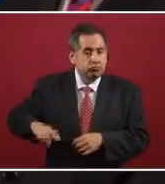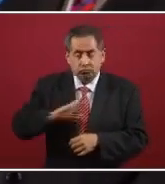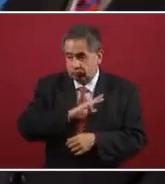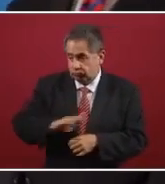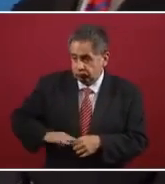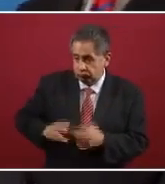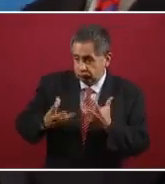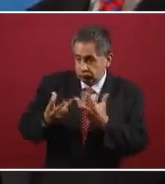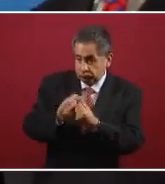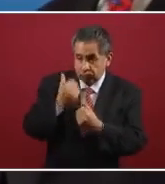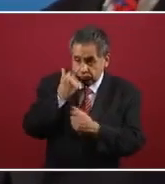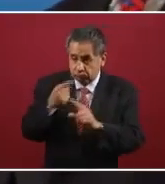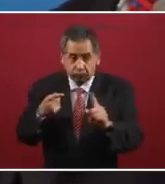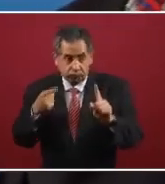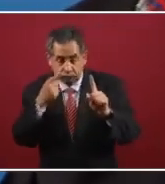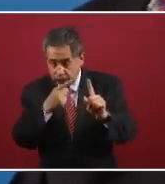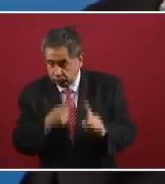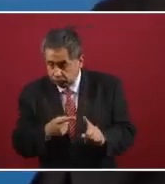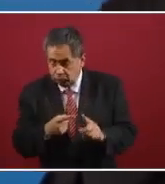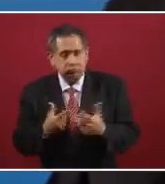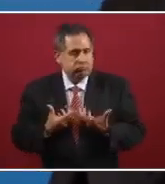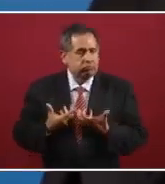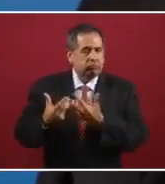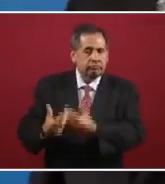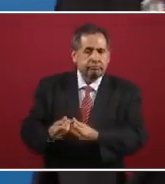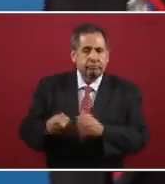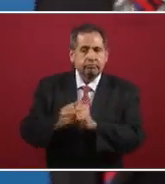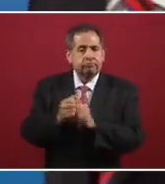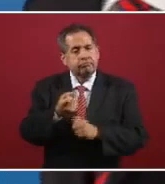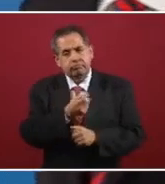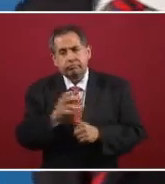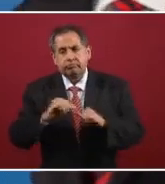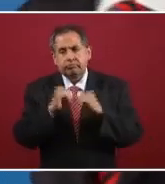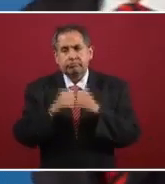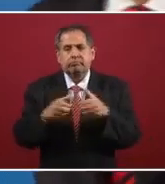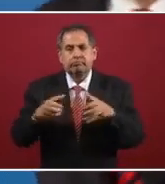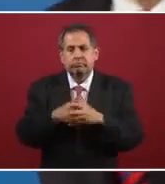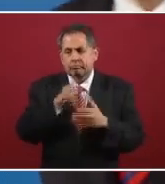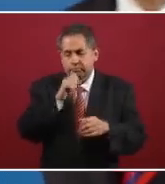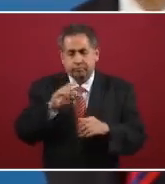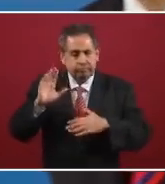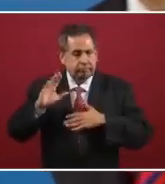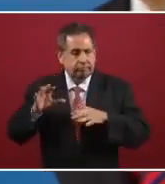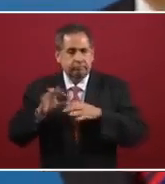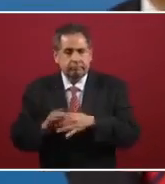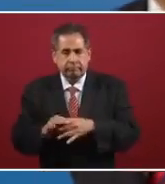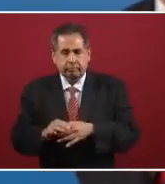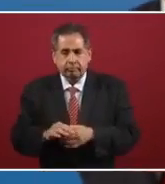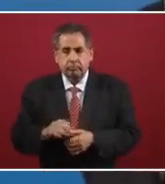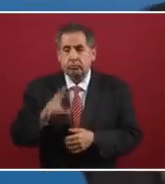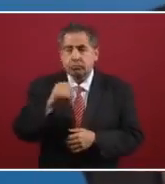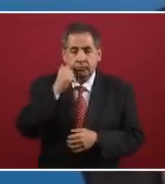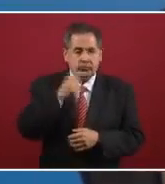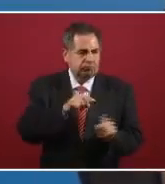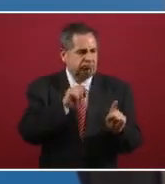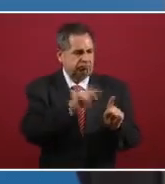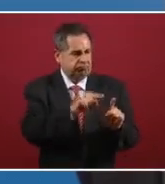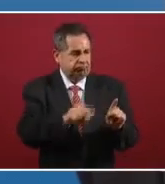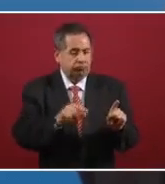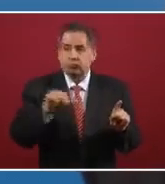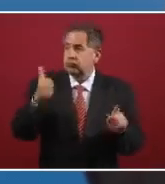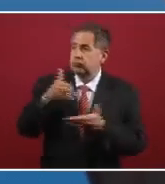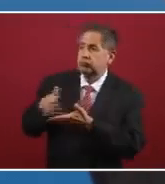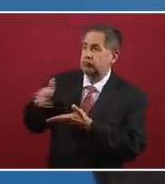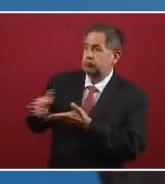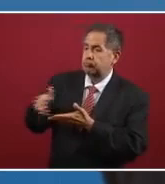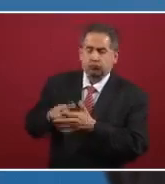y con las distintas organizaciones que han estado comprometidas con este tema. No quiere decir focalizar para excluir a todos los demás, que quede muy